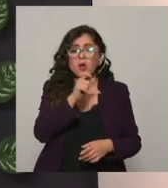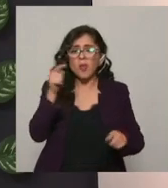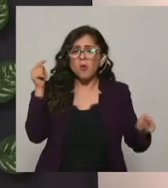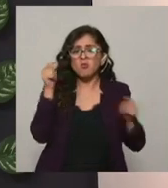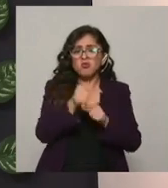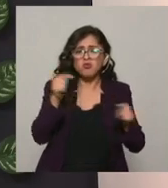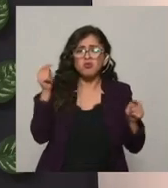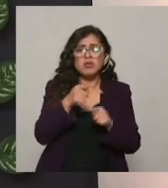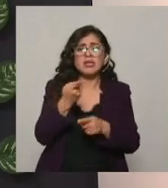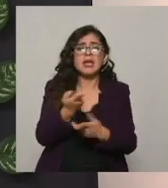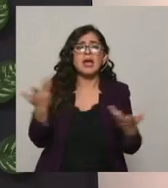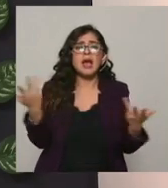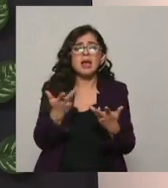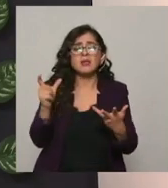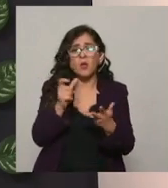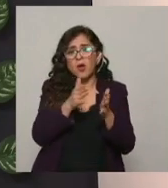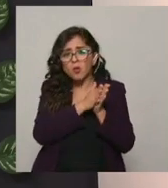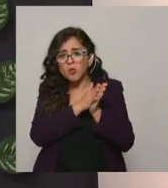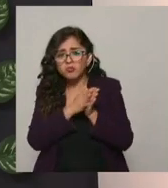todo lo que hizo, ¿no?